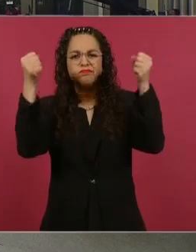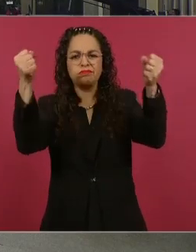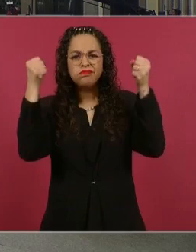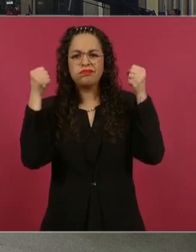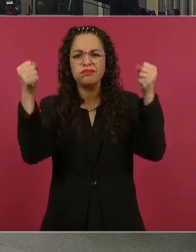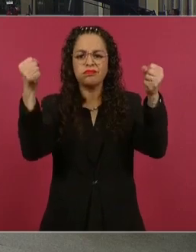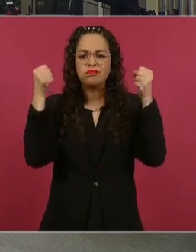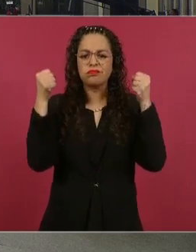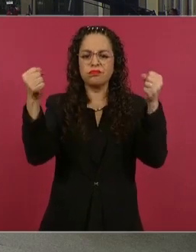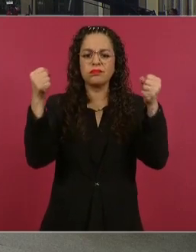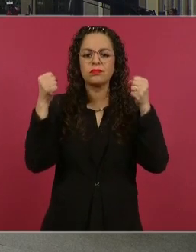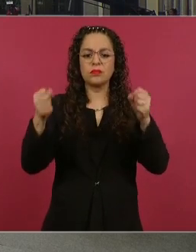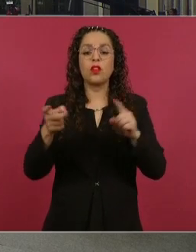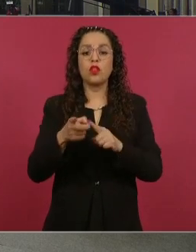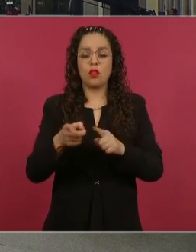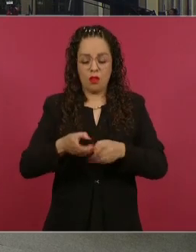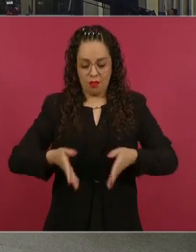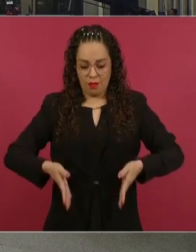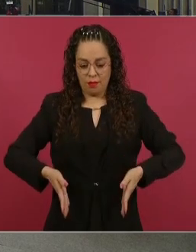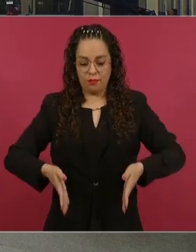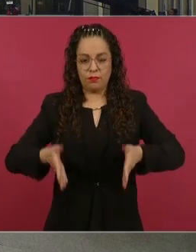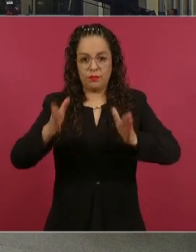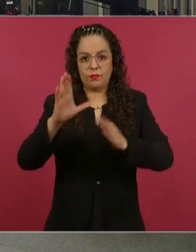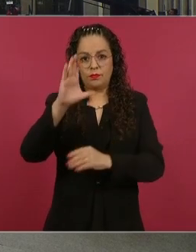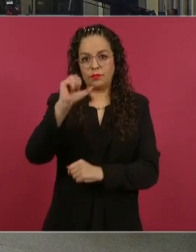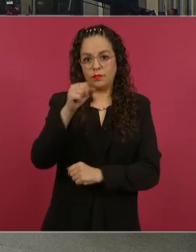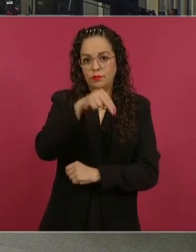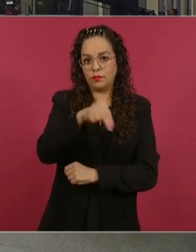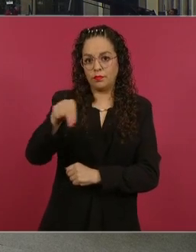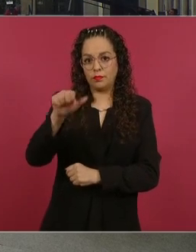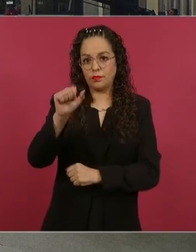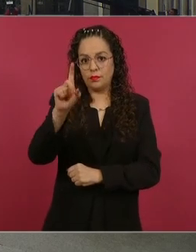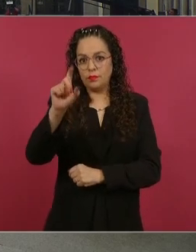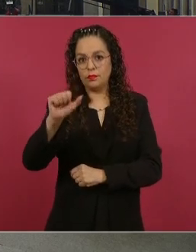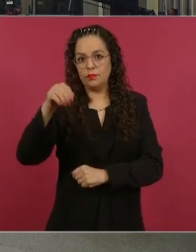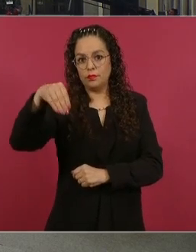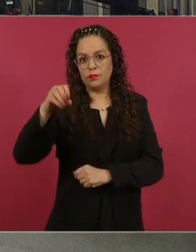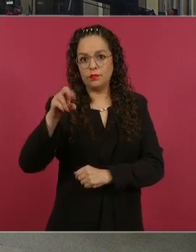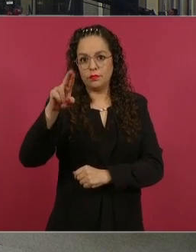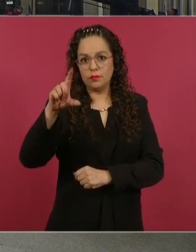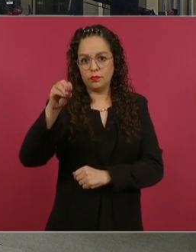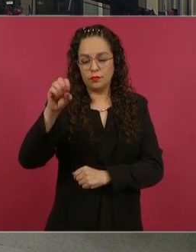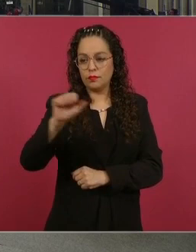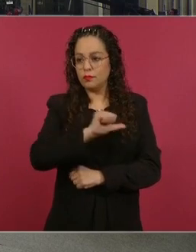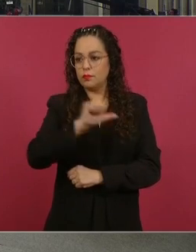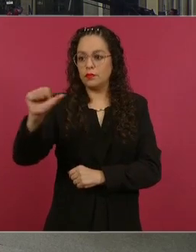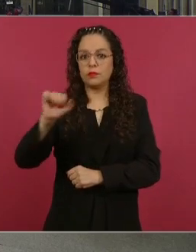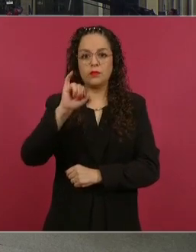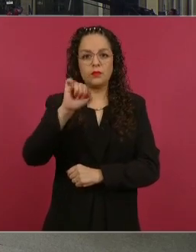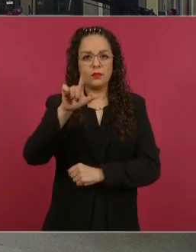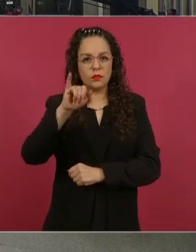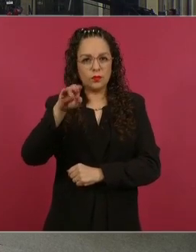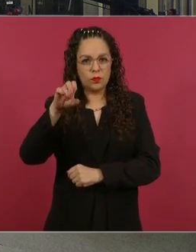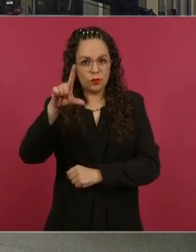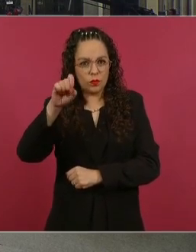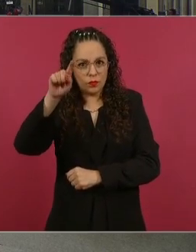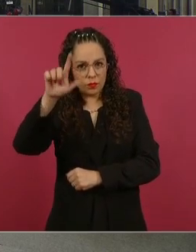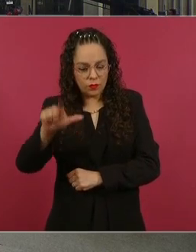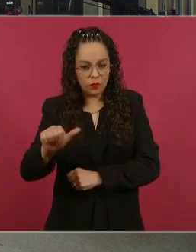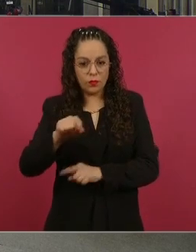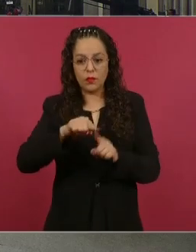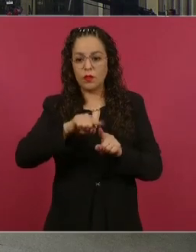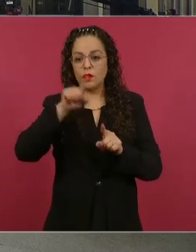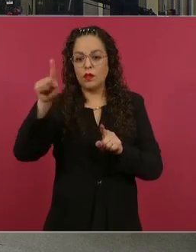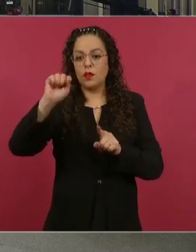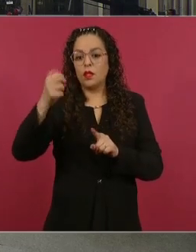caminaron en unidades del municipio de Cañada Morelos hasta Huiscolotla, se regresaron hacia Tehuacán para terminar